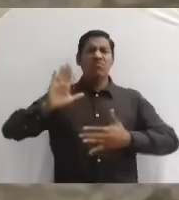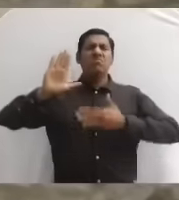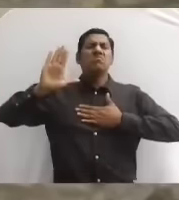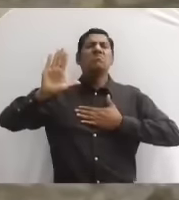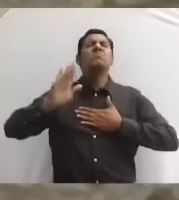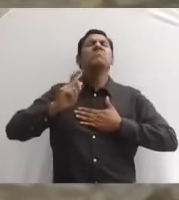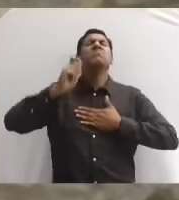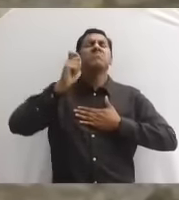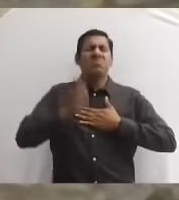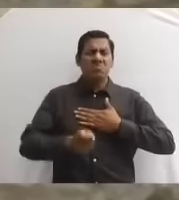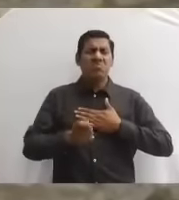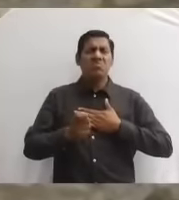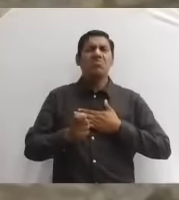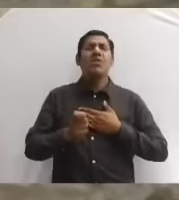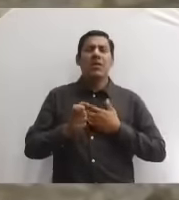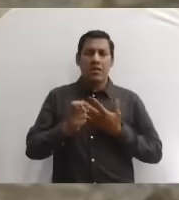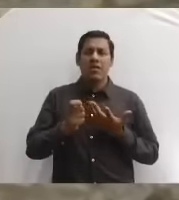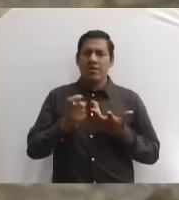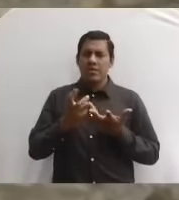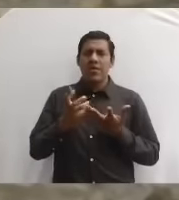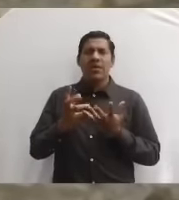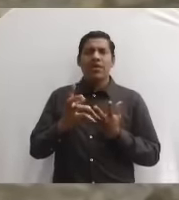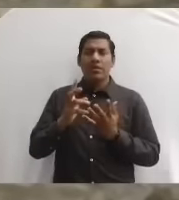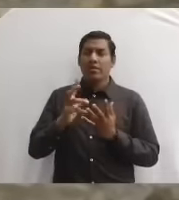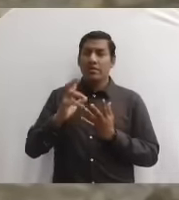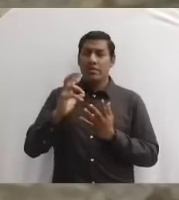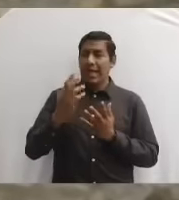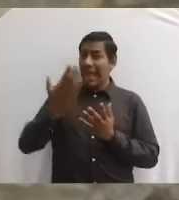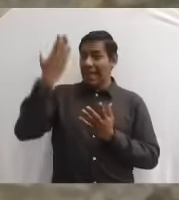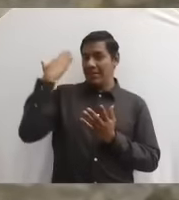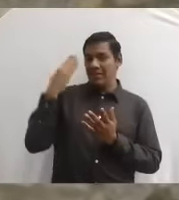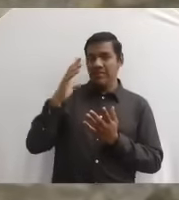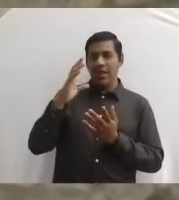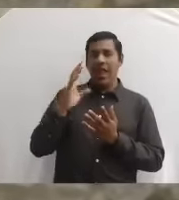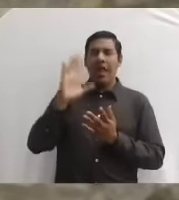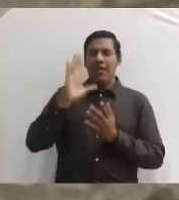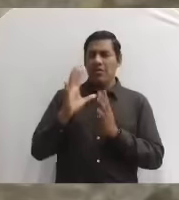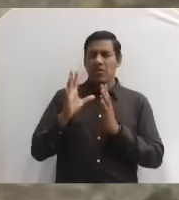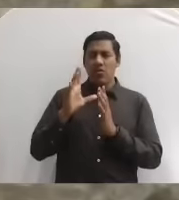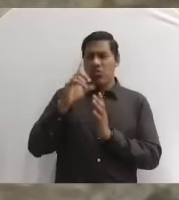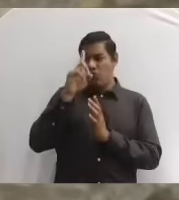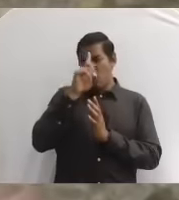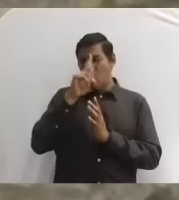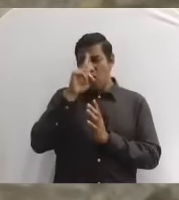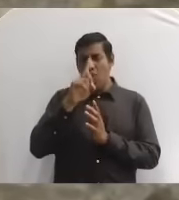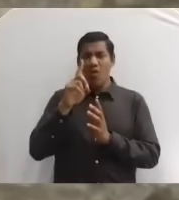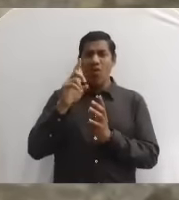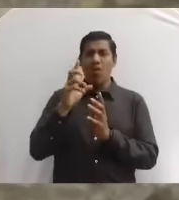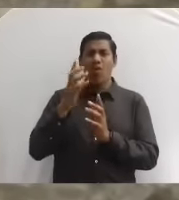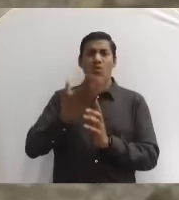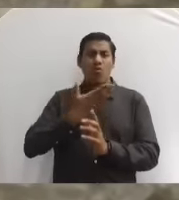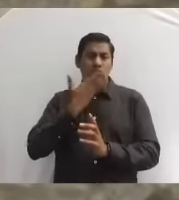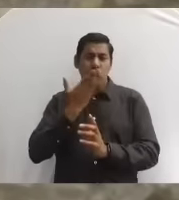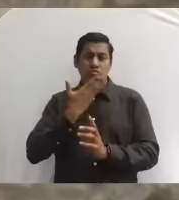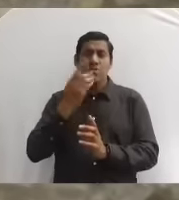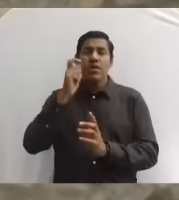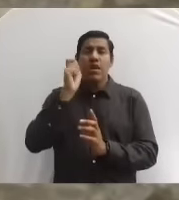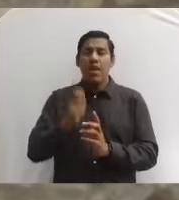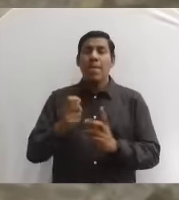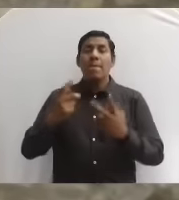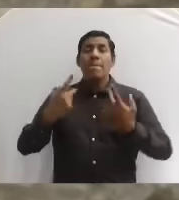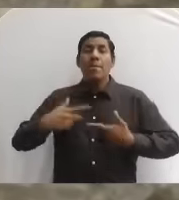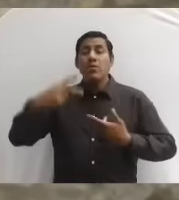a que vamos a continuar con los principios de eso que llamamos el humanismo